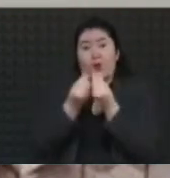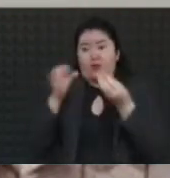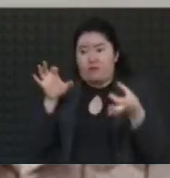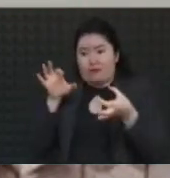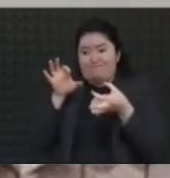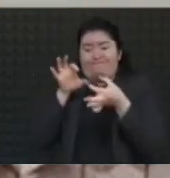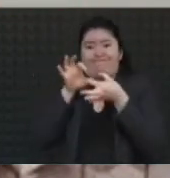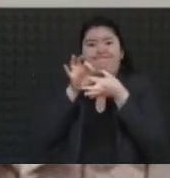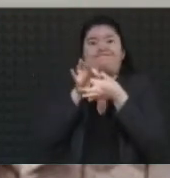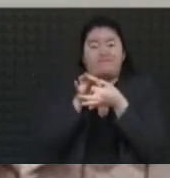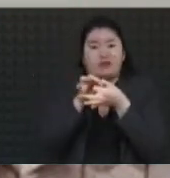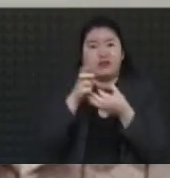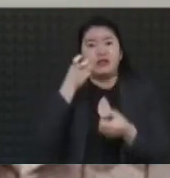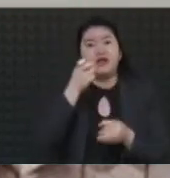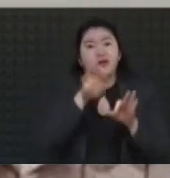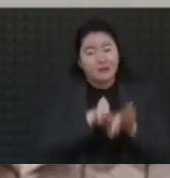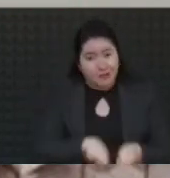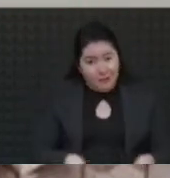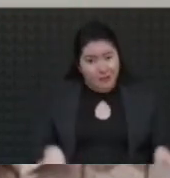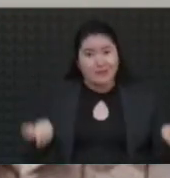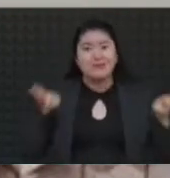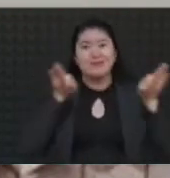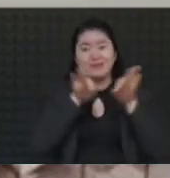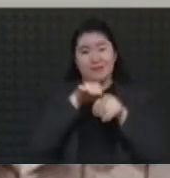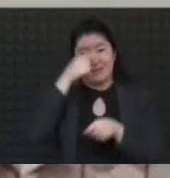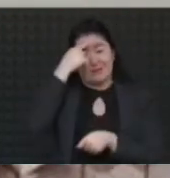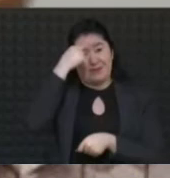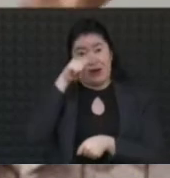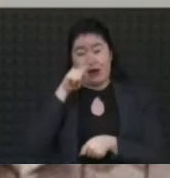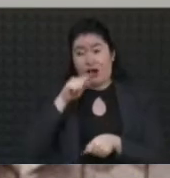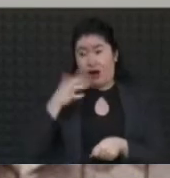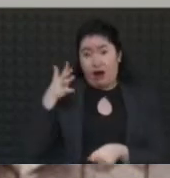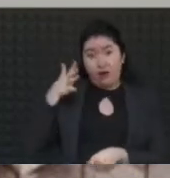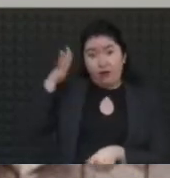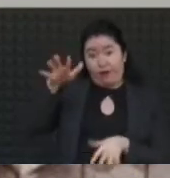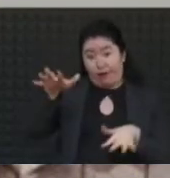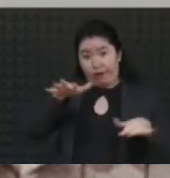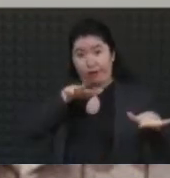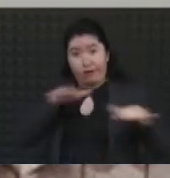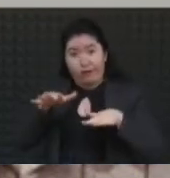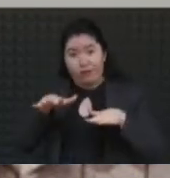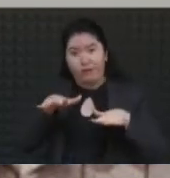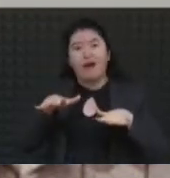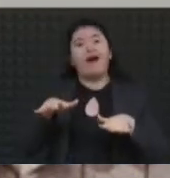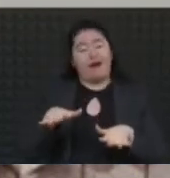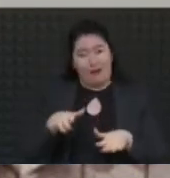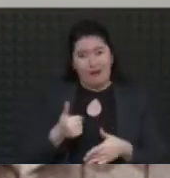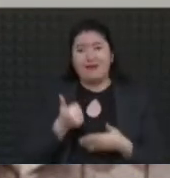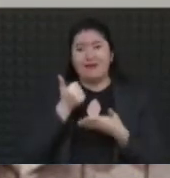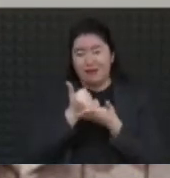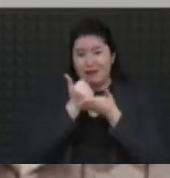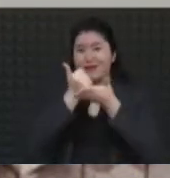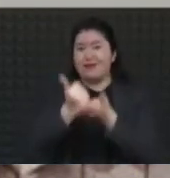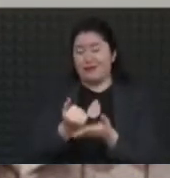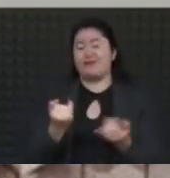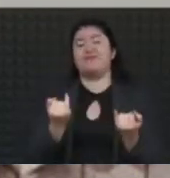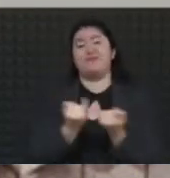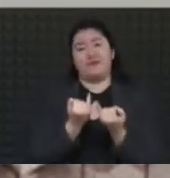Eso es muy importante en la respuesta de una estructura ante un sismo. Y eso es parte de lo que se está haciendo con este criterio de